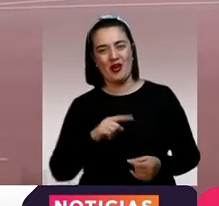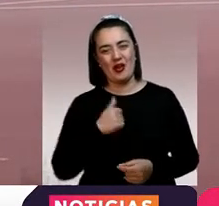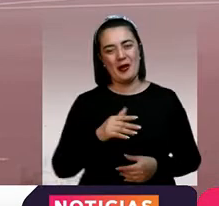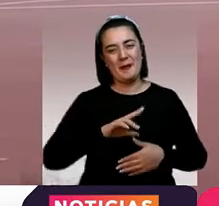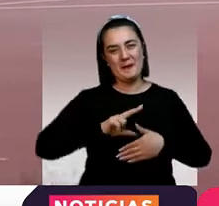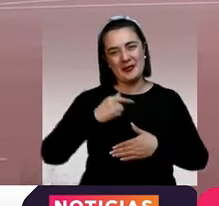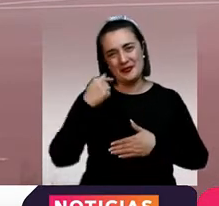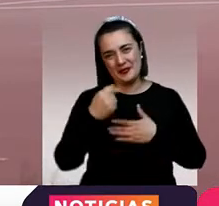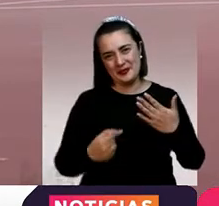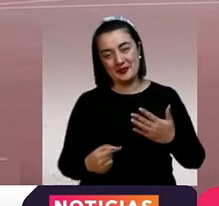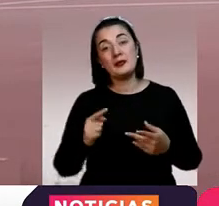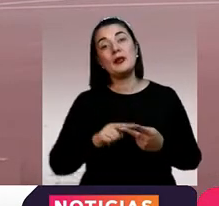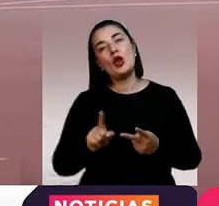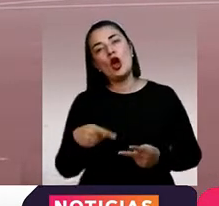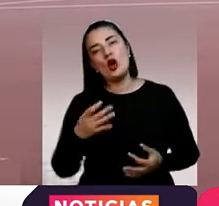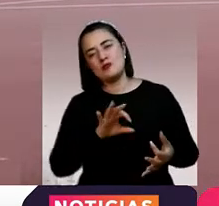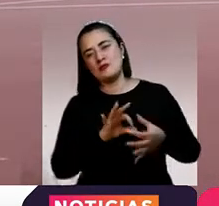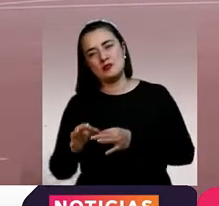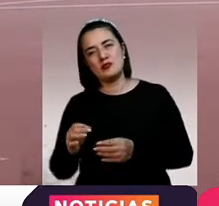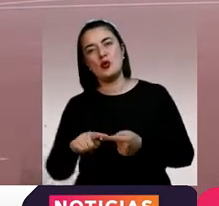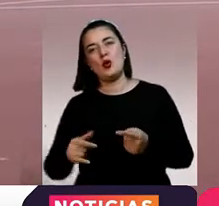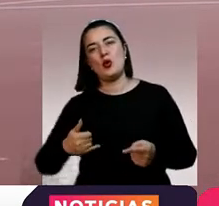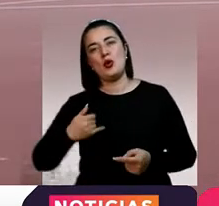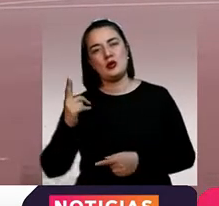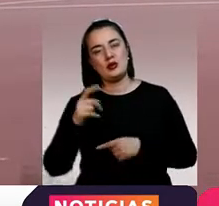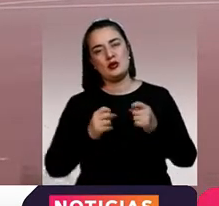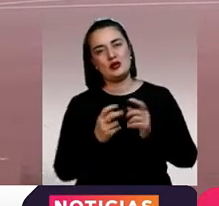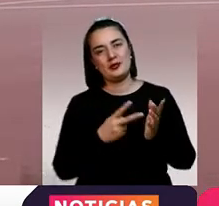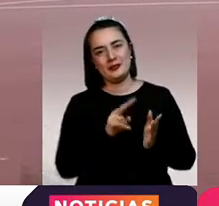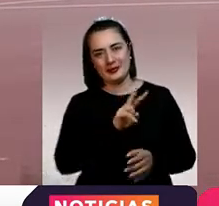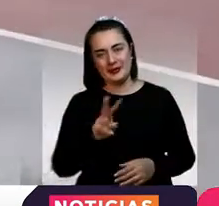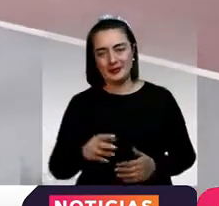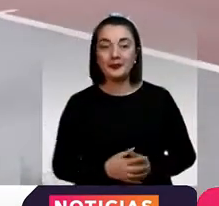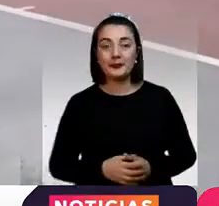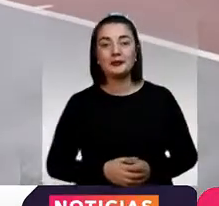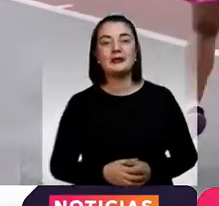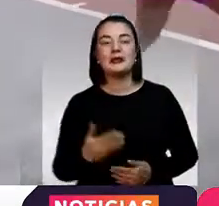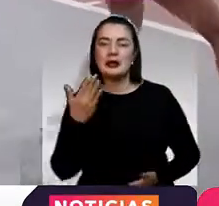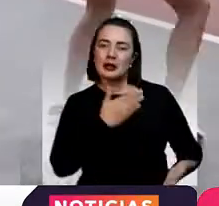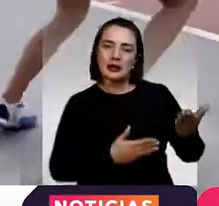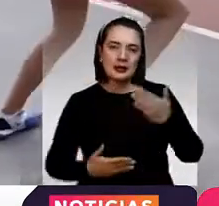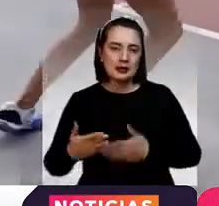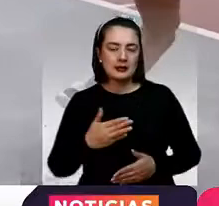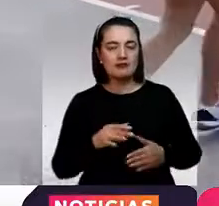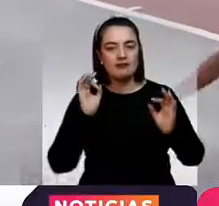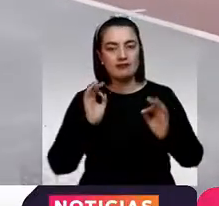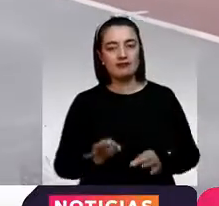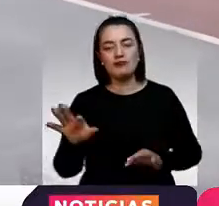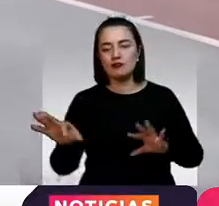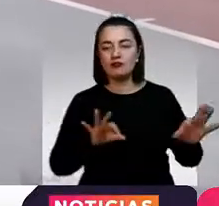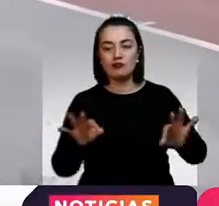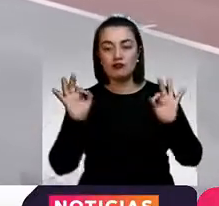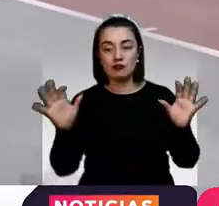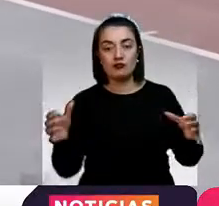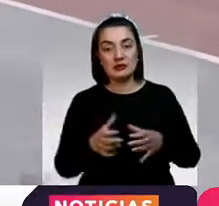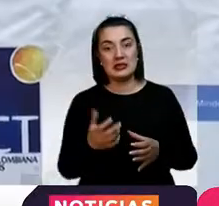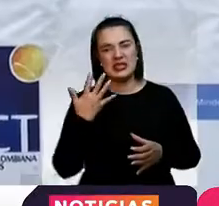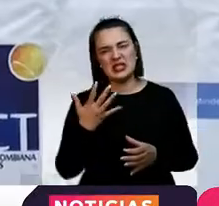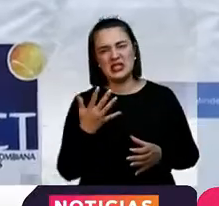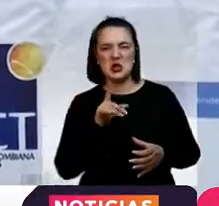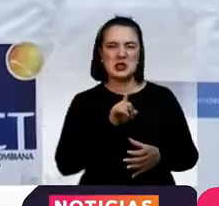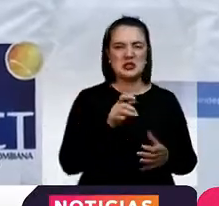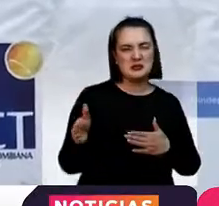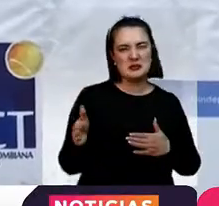2021 y Olímpicos de la Juventud 2022. Se evaluaron 60 jugadores, los únicos jugadores que nos quedan afuera que son 5 o 6 jugadores.